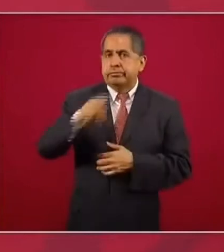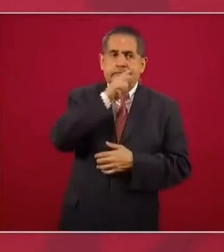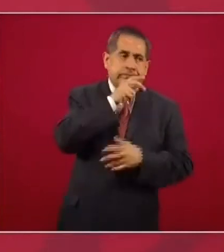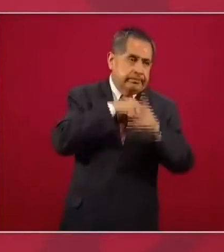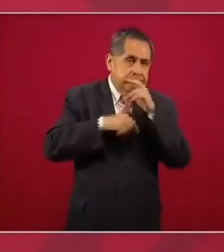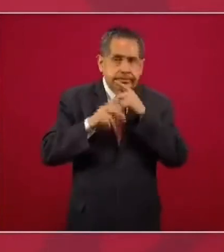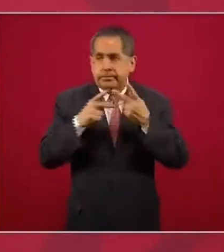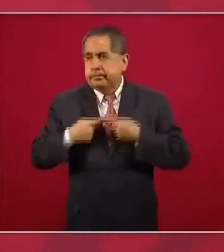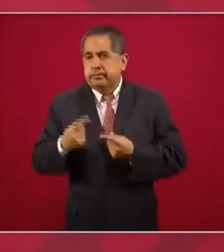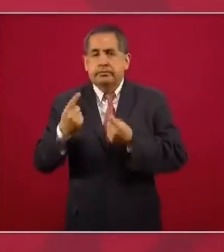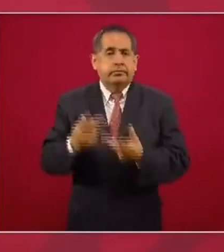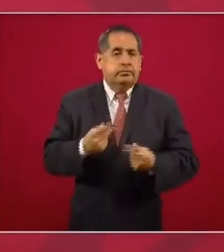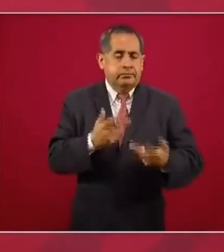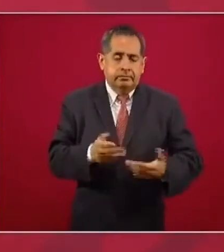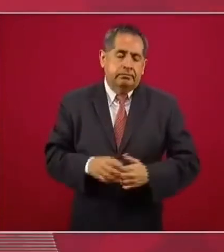desesperanza en la población.